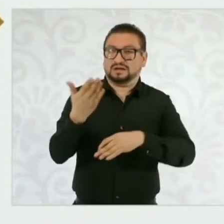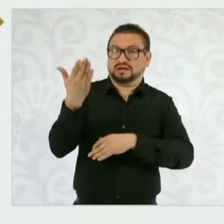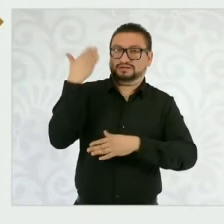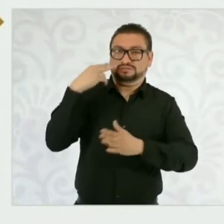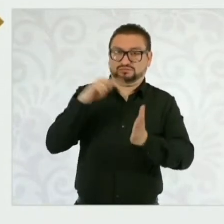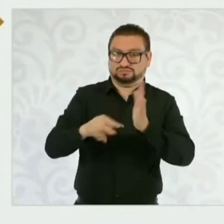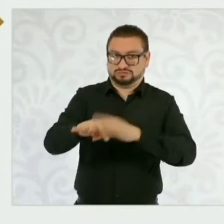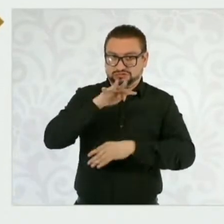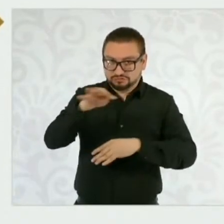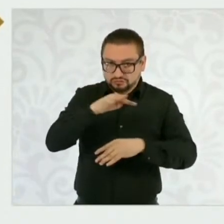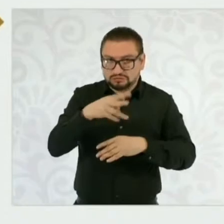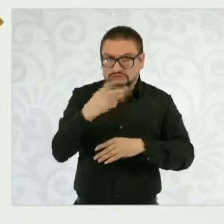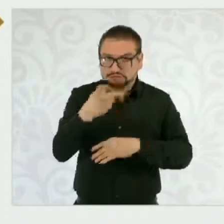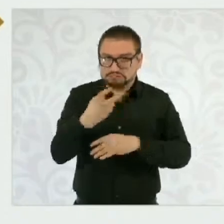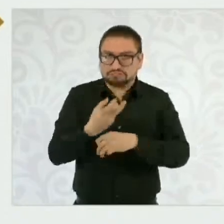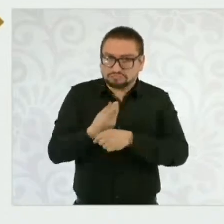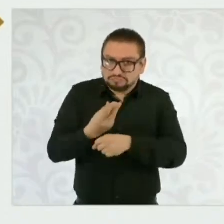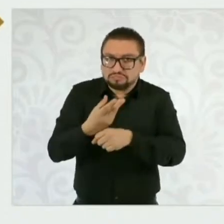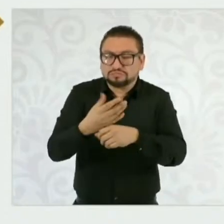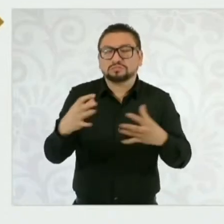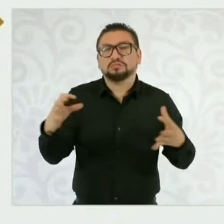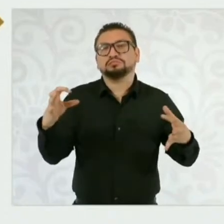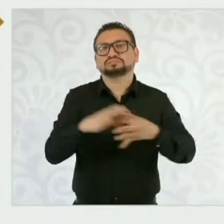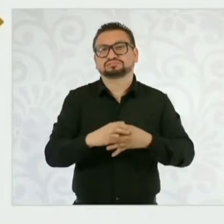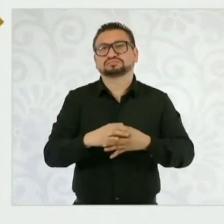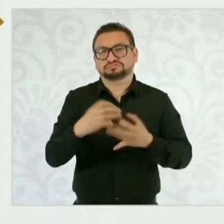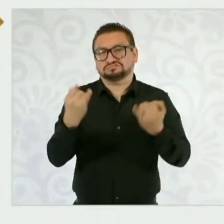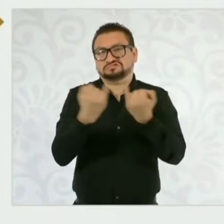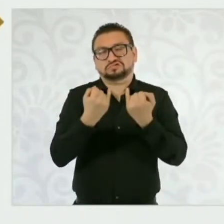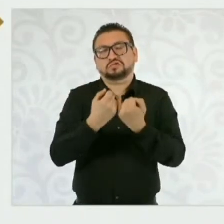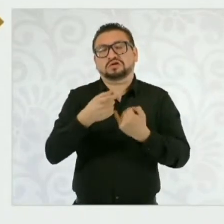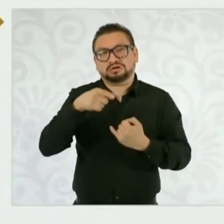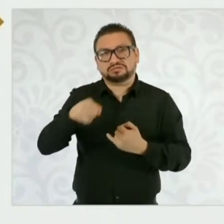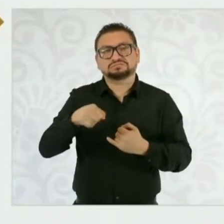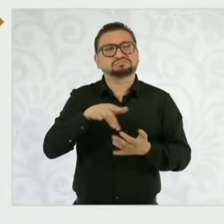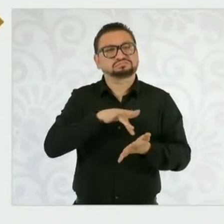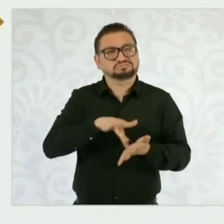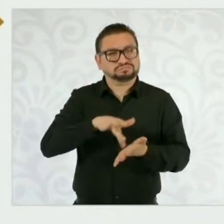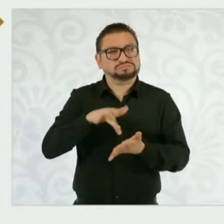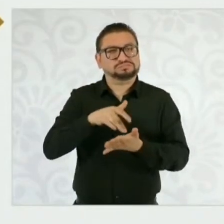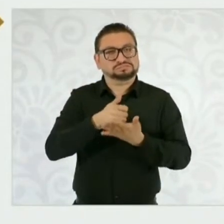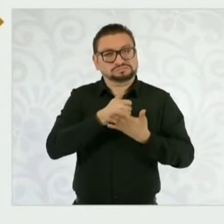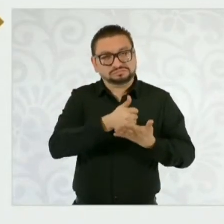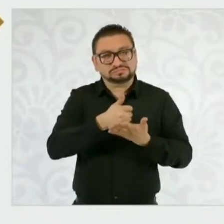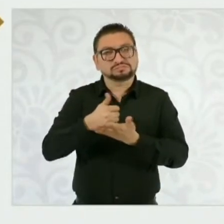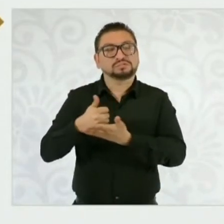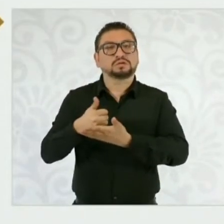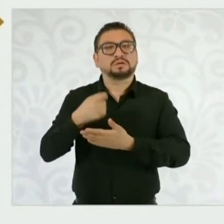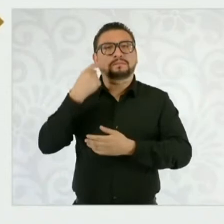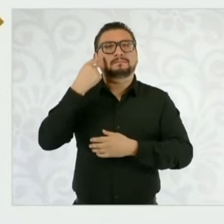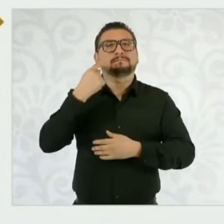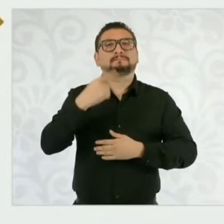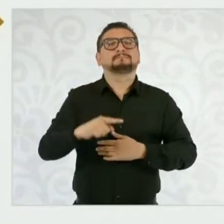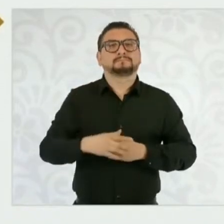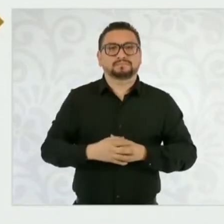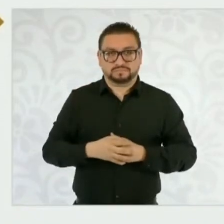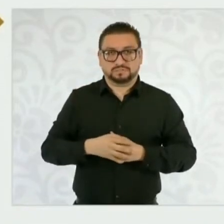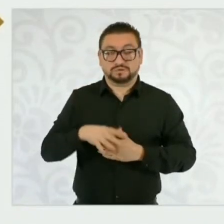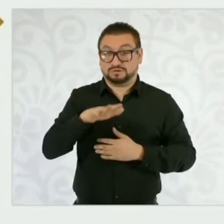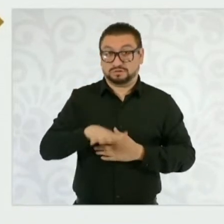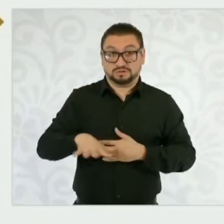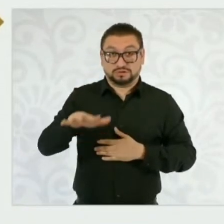el año 2019, cómo también ha tenido un efecto en esto para la eliminación